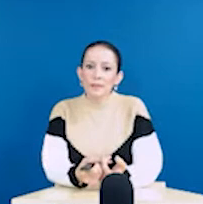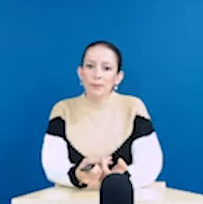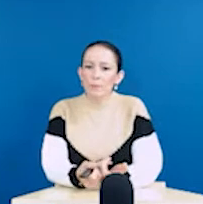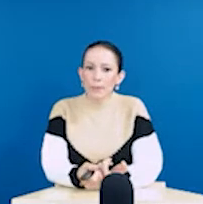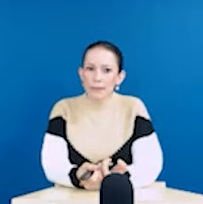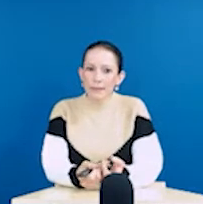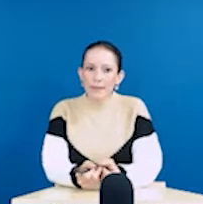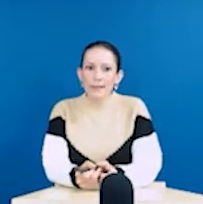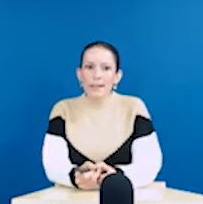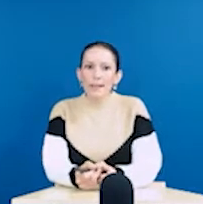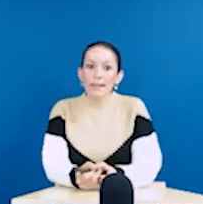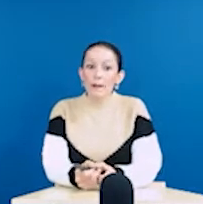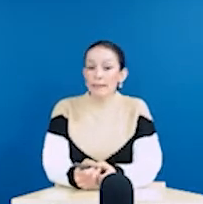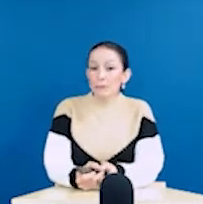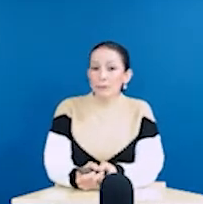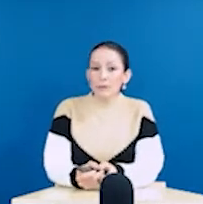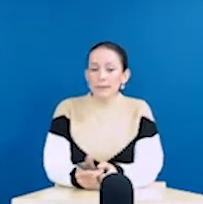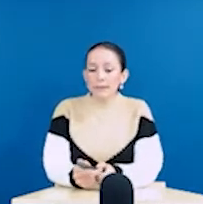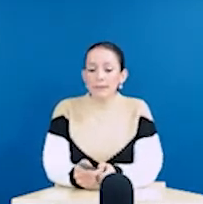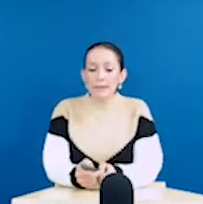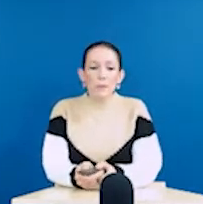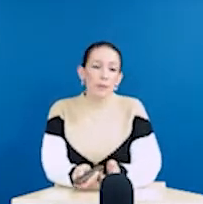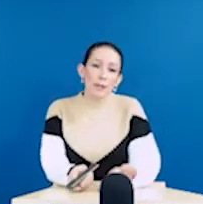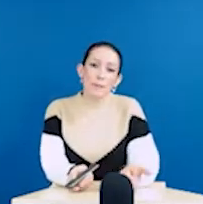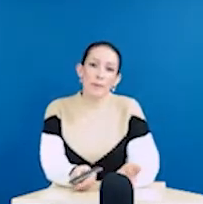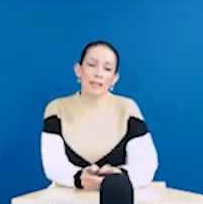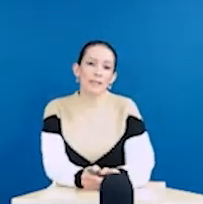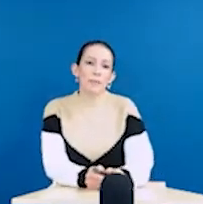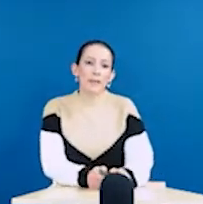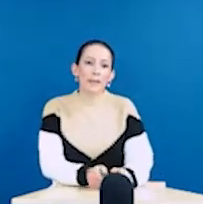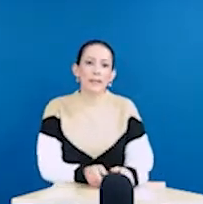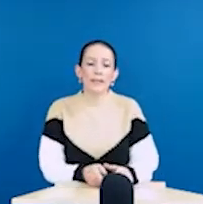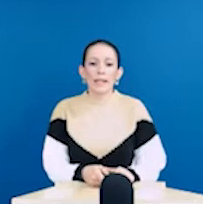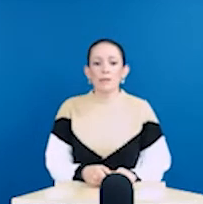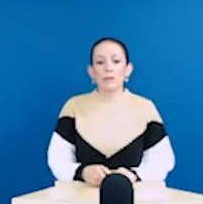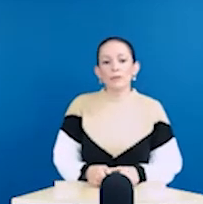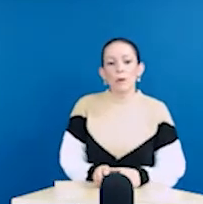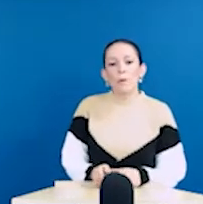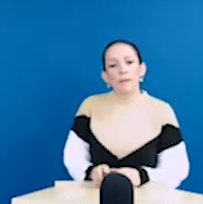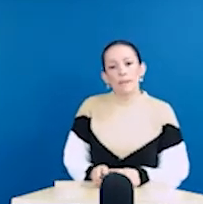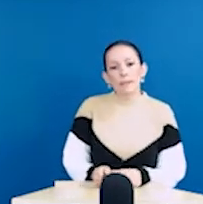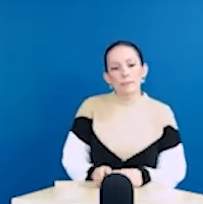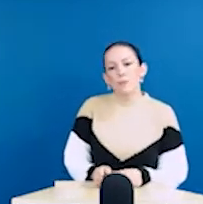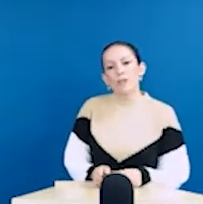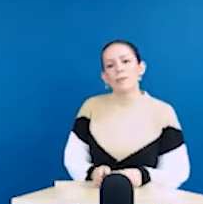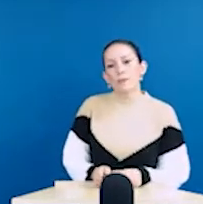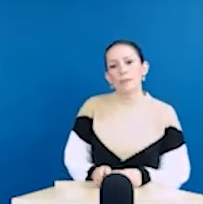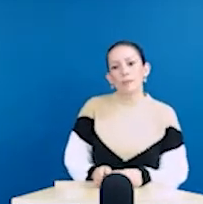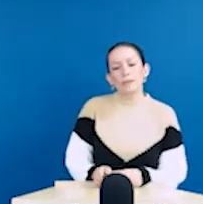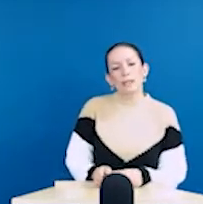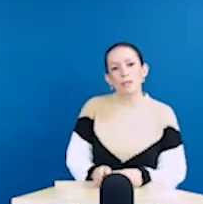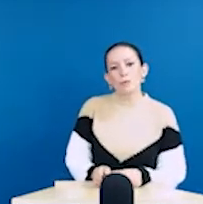Cada historia es propia. Y a veces nuestros pacientes tienen un problema muy grande porque ellos omiten